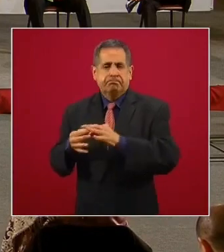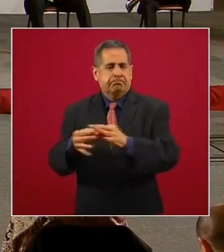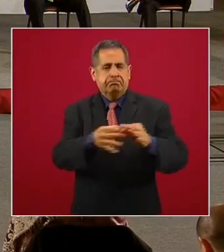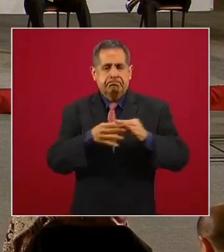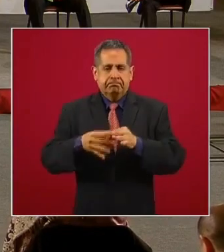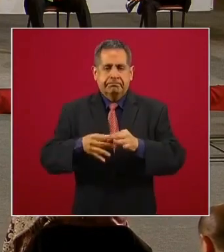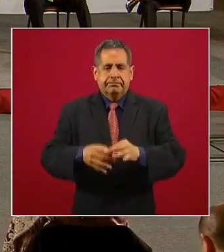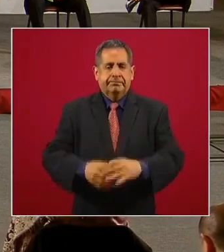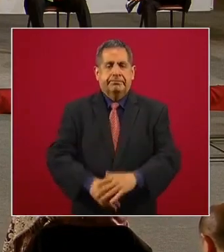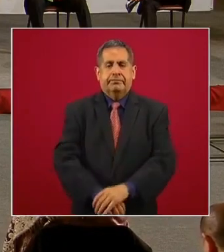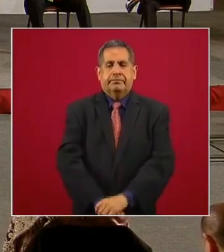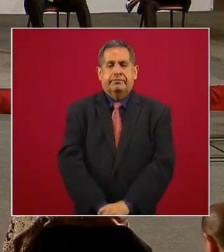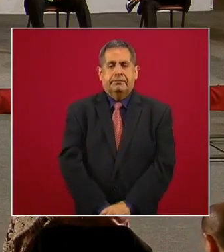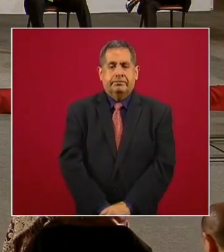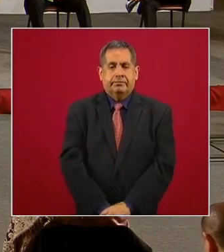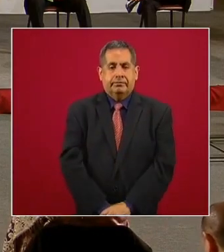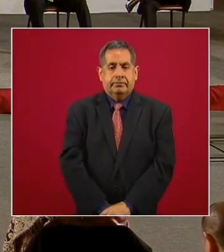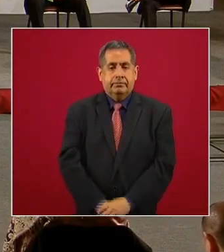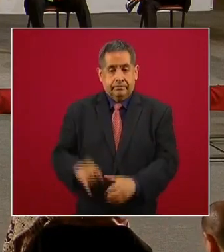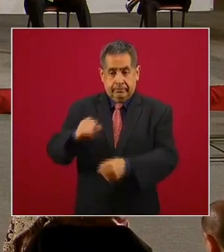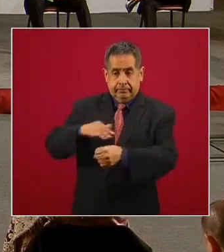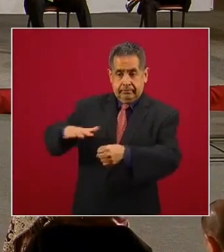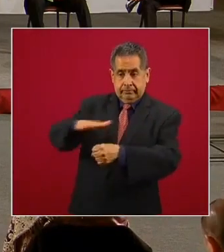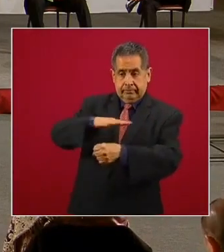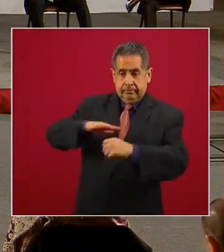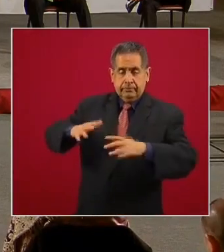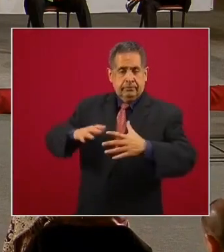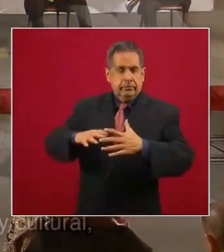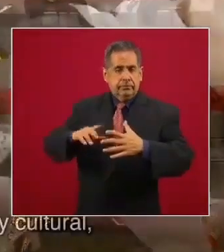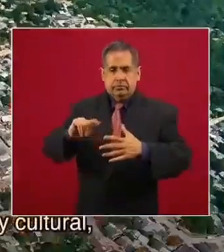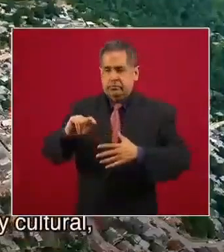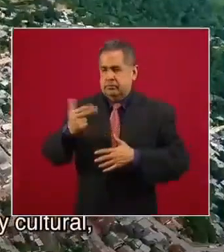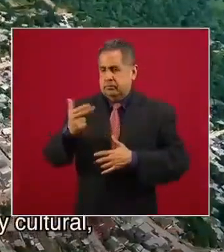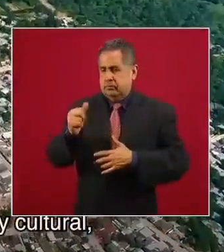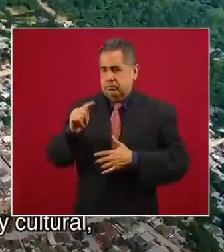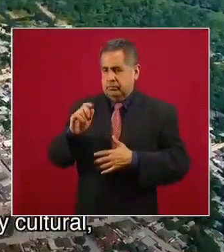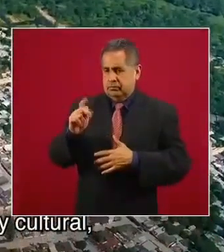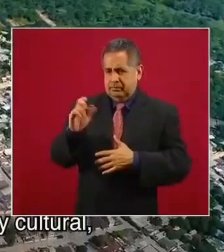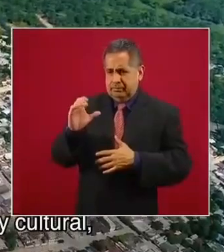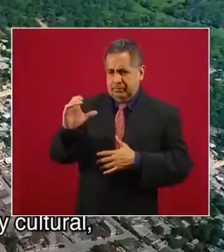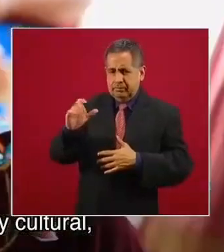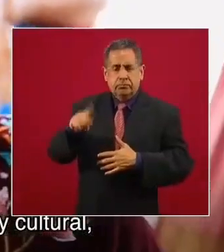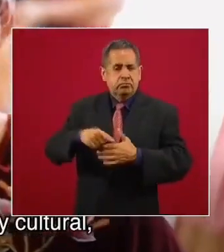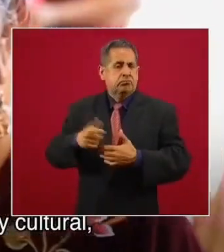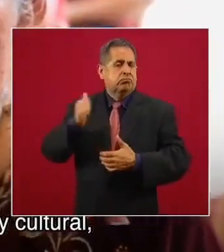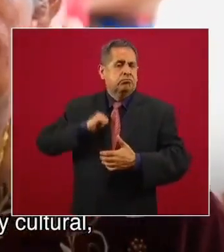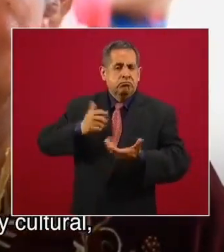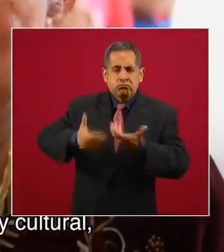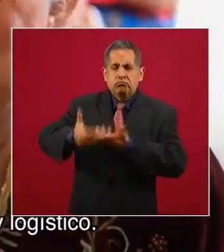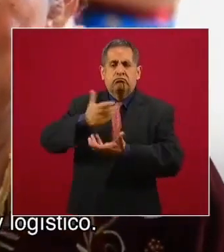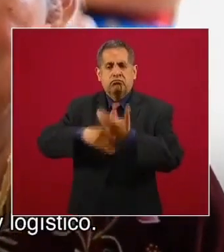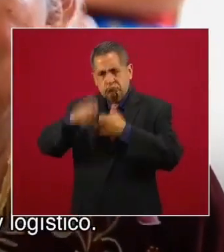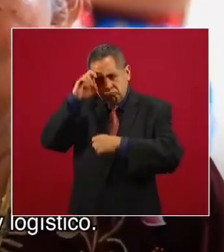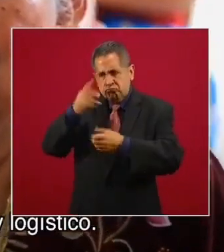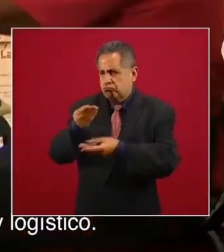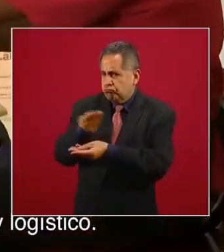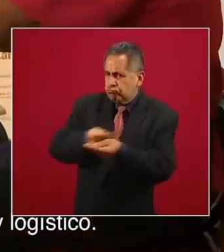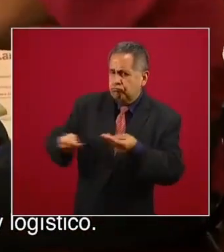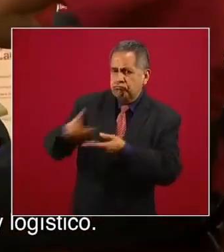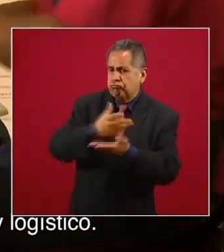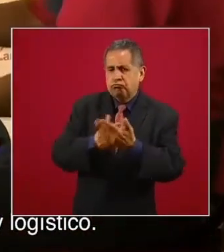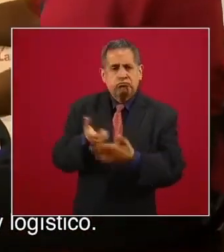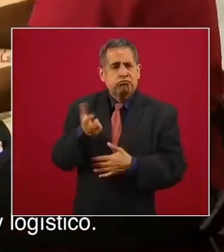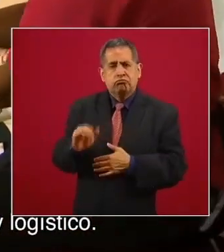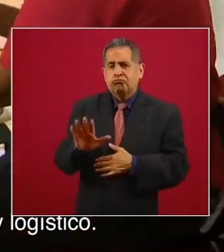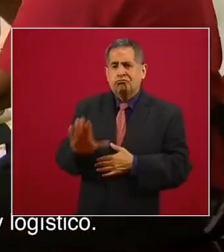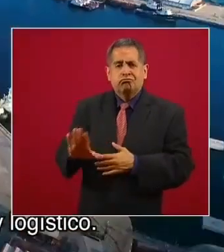México. El Istmo de Tehuantepec, región de histórico intercambio comercial, social y cultural, con identidad propia y